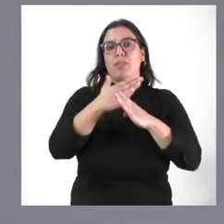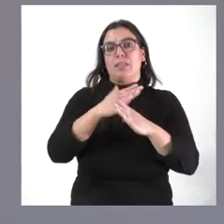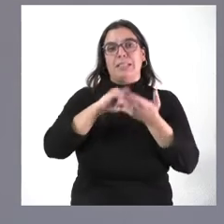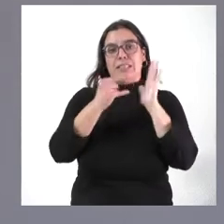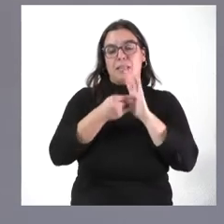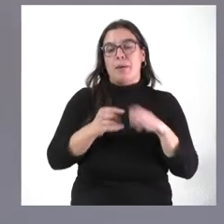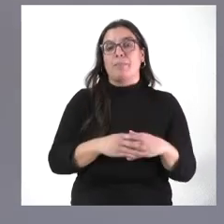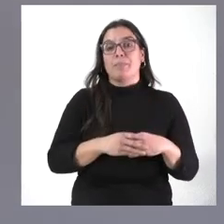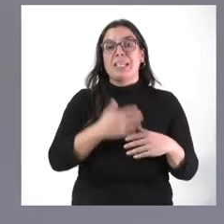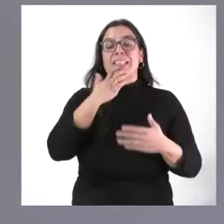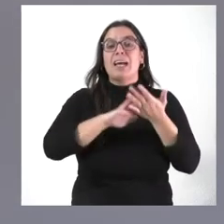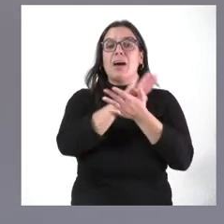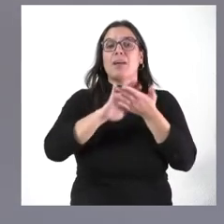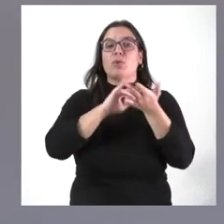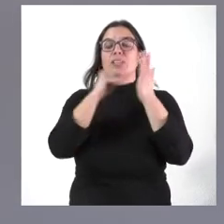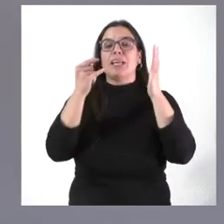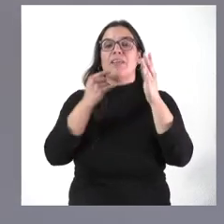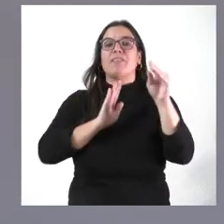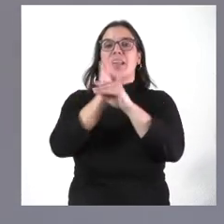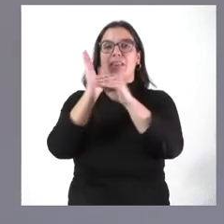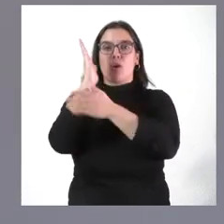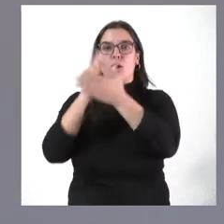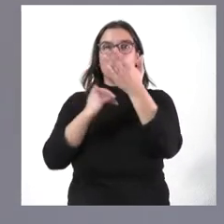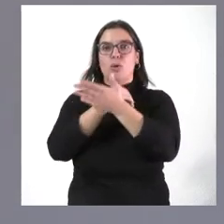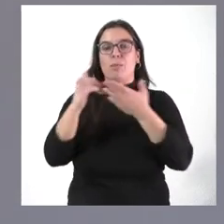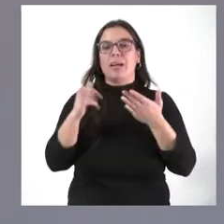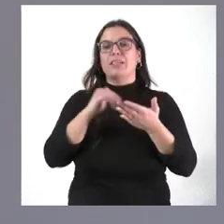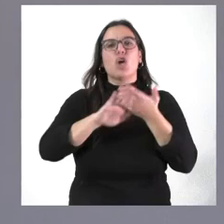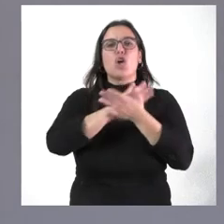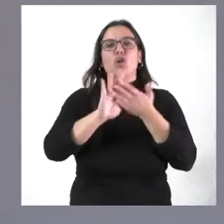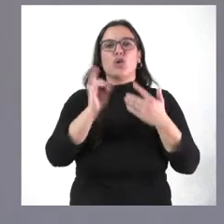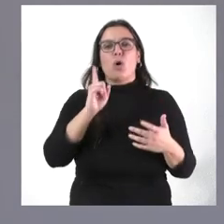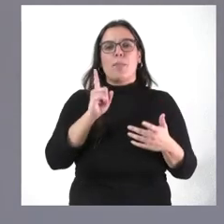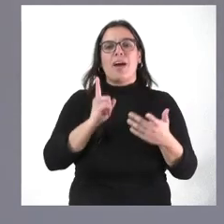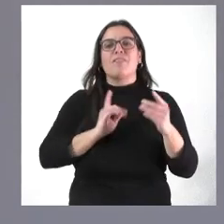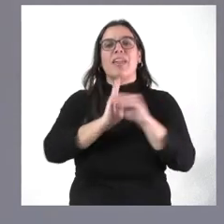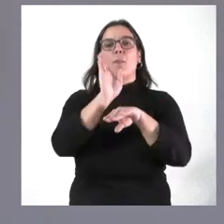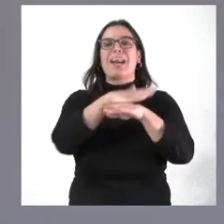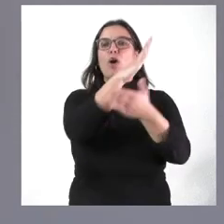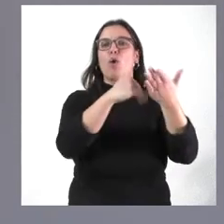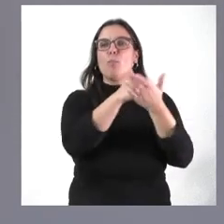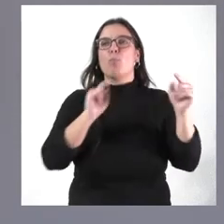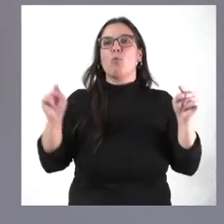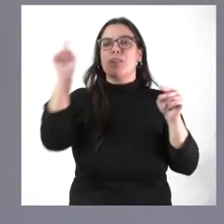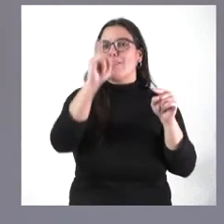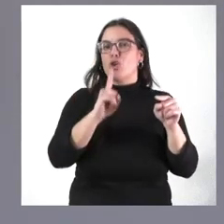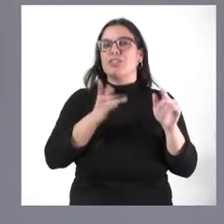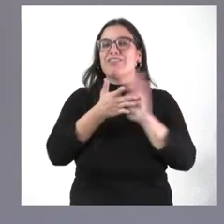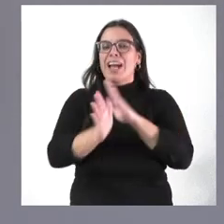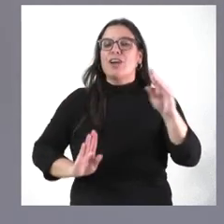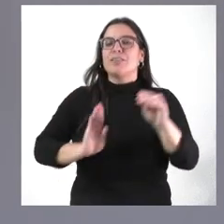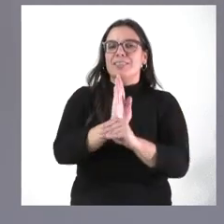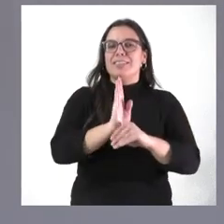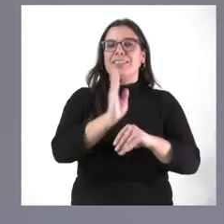cuando estamos hablando de financiación autonómica no estamos hablando de cómo se financian las comunidades autónomas estamos hablando de cómo financiamos la educación la sanidad